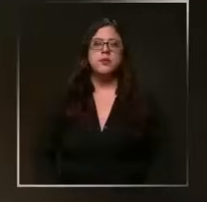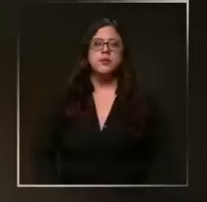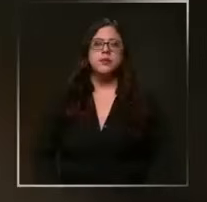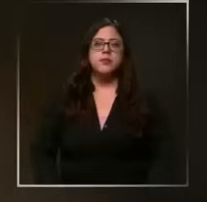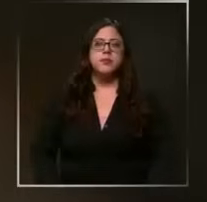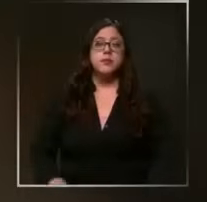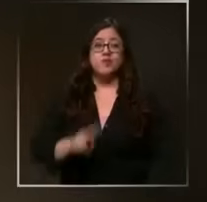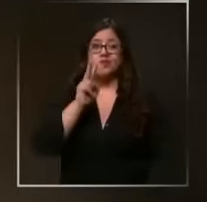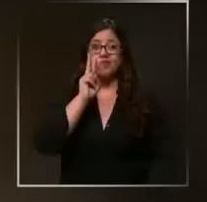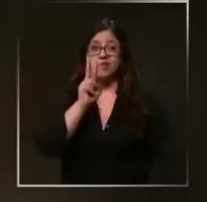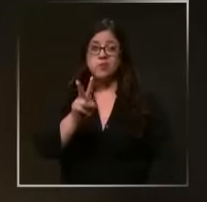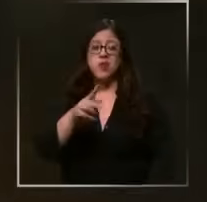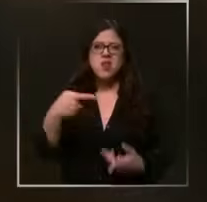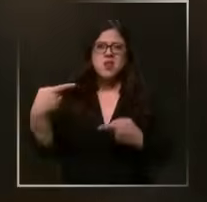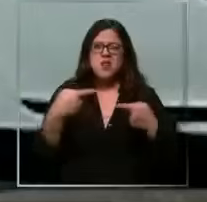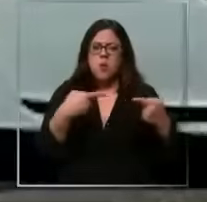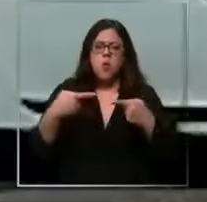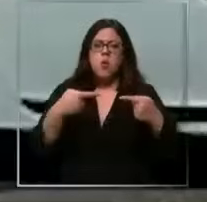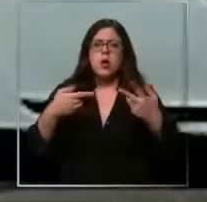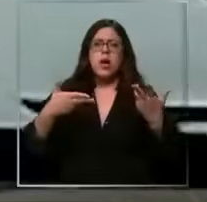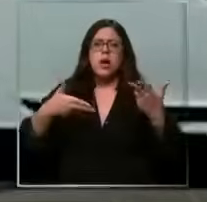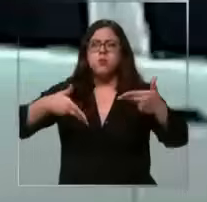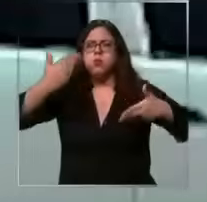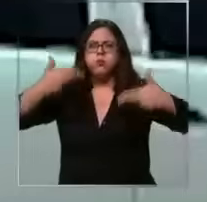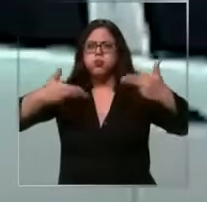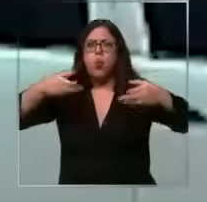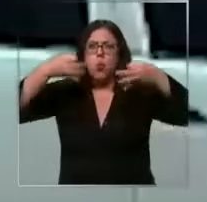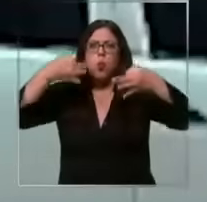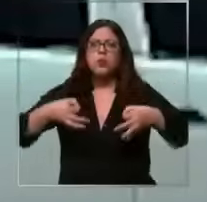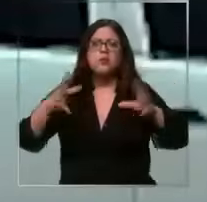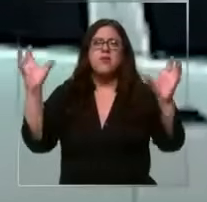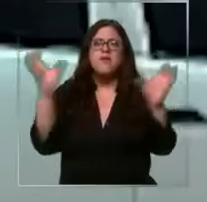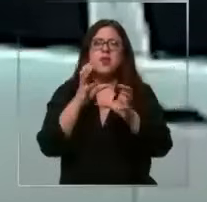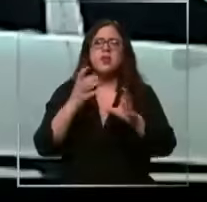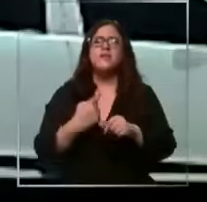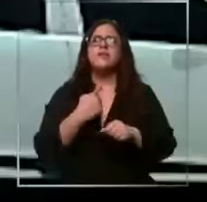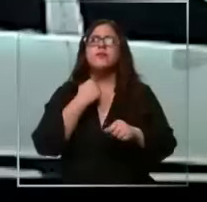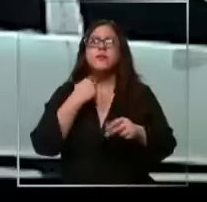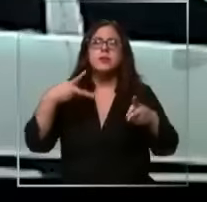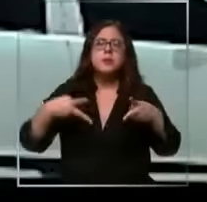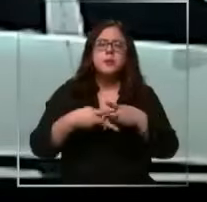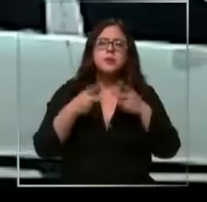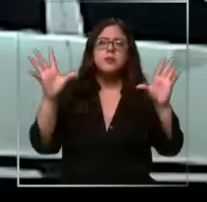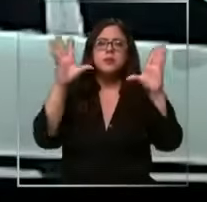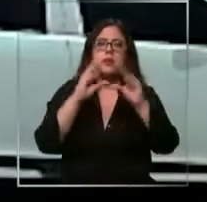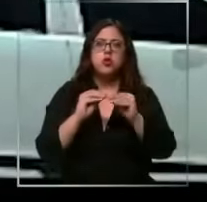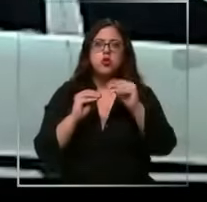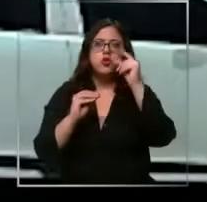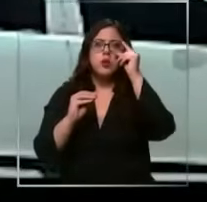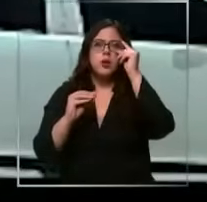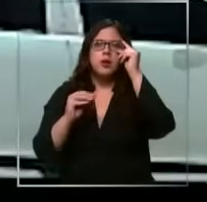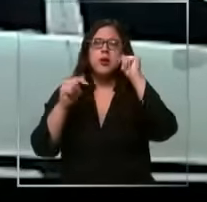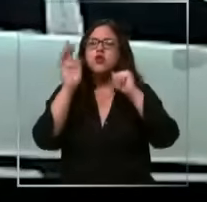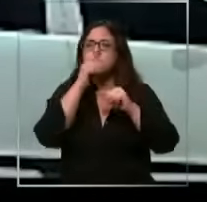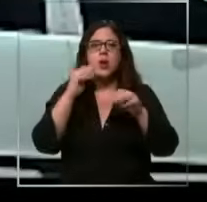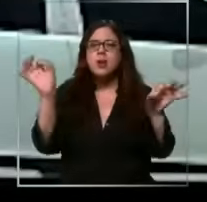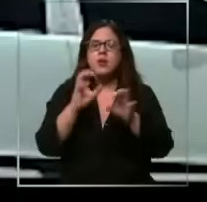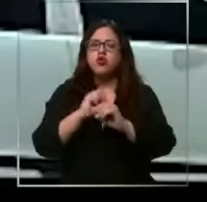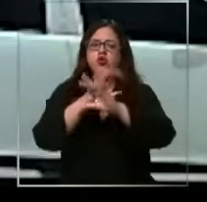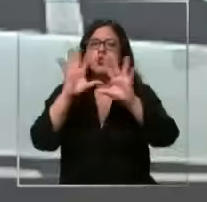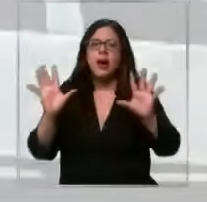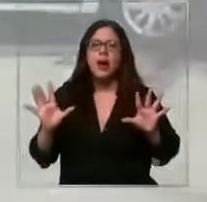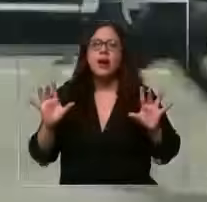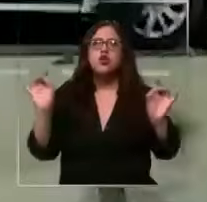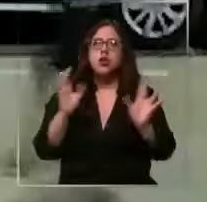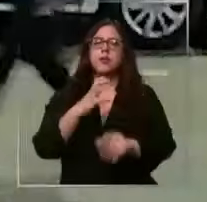Lo que acaba de ver es un conflicto armado al interior de un condominio. Una violenta e impactante irrupción nocturna, sin hasta ahora una explicación muy clara,